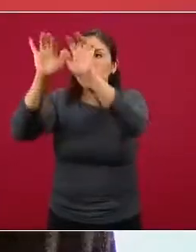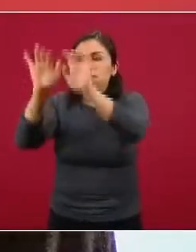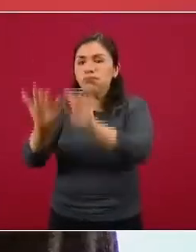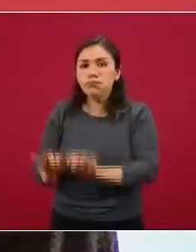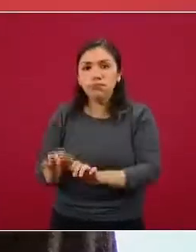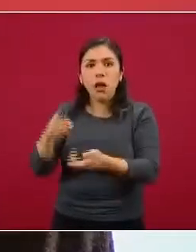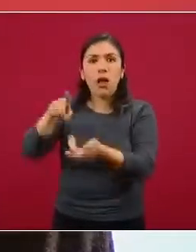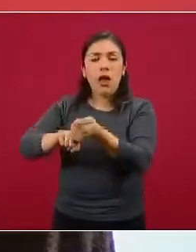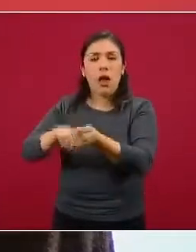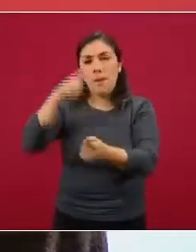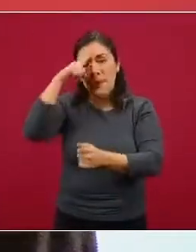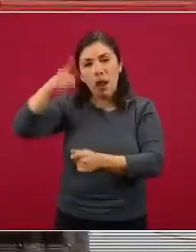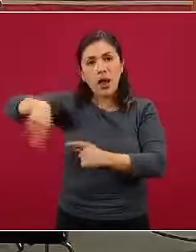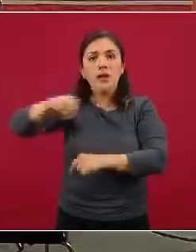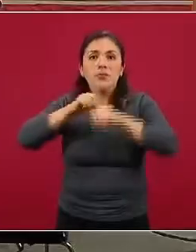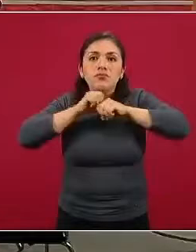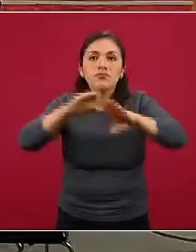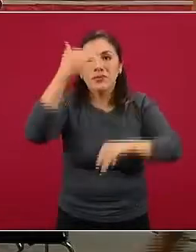que comunicarlo.